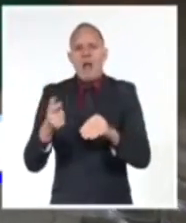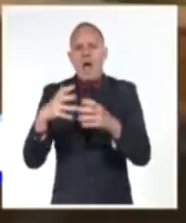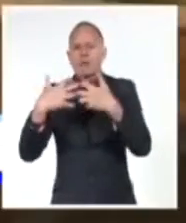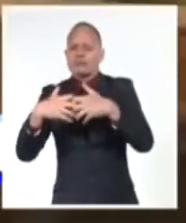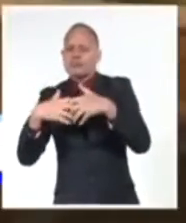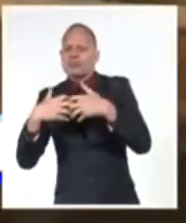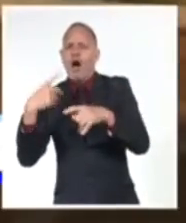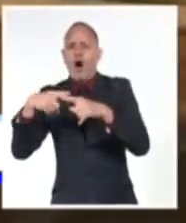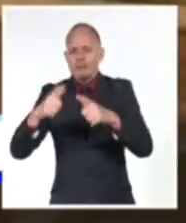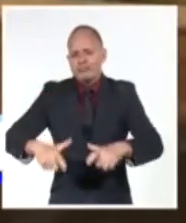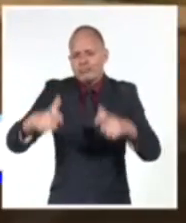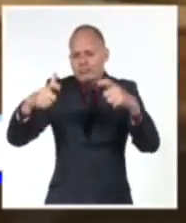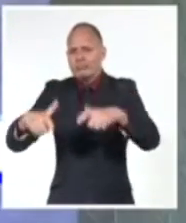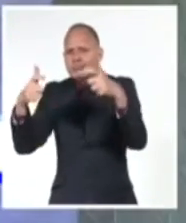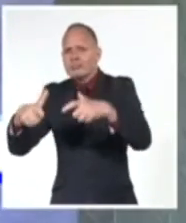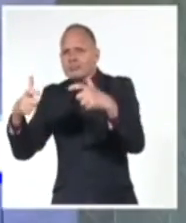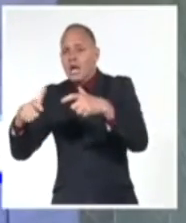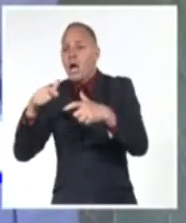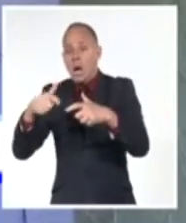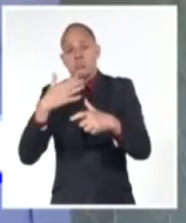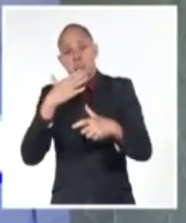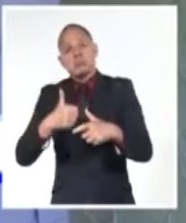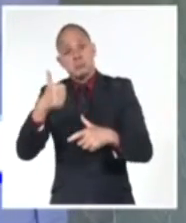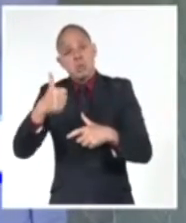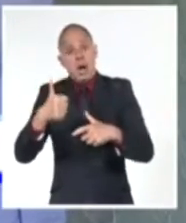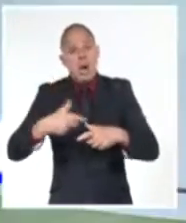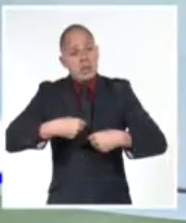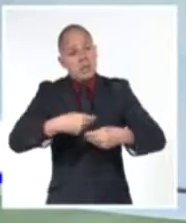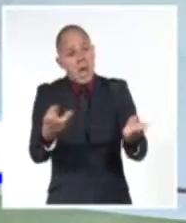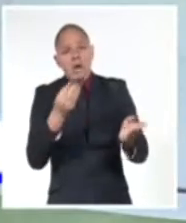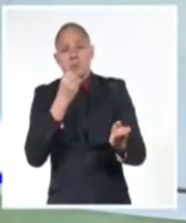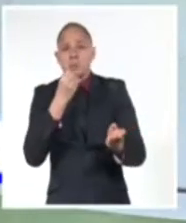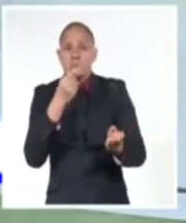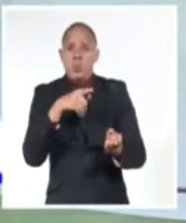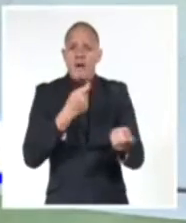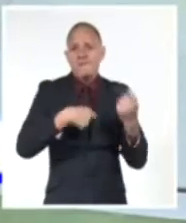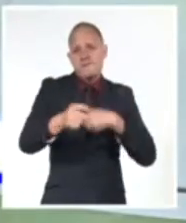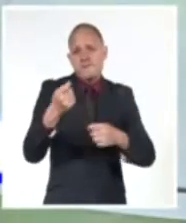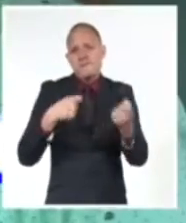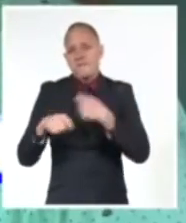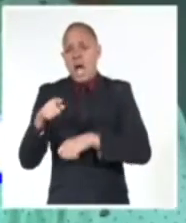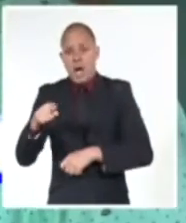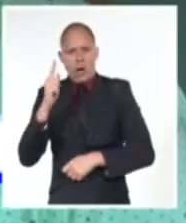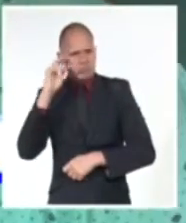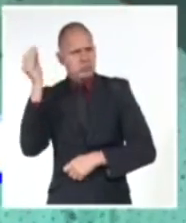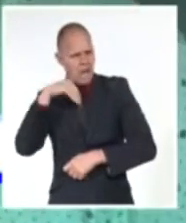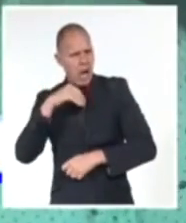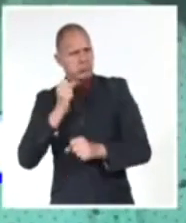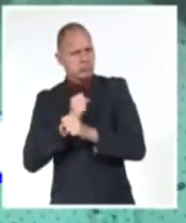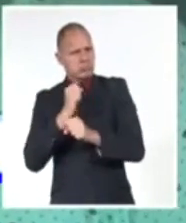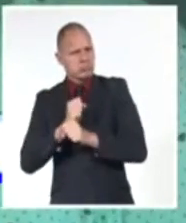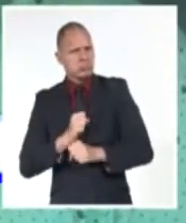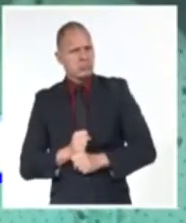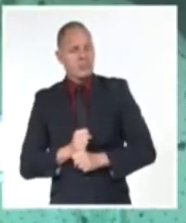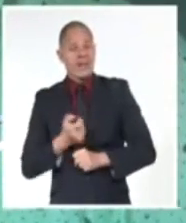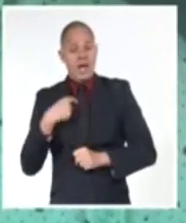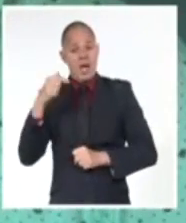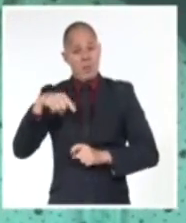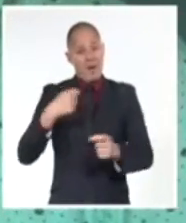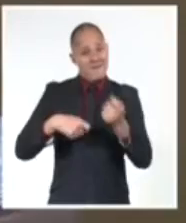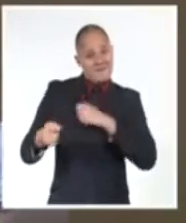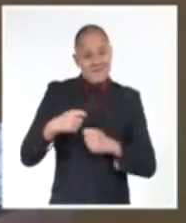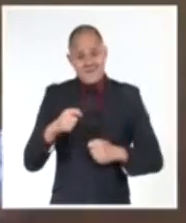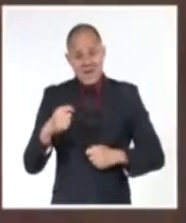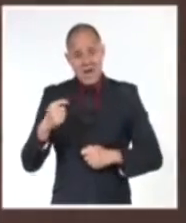de comercio en el territorio. Un negocio que demanda garras e inteligencia. Para estar en este tipo de negocio hay que ser